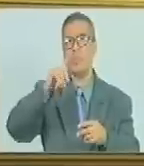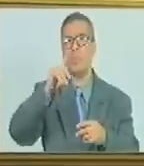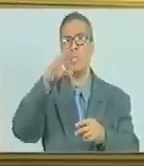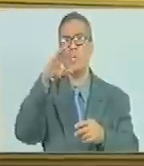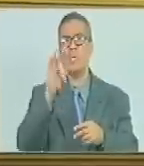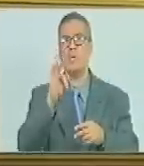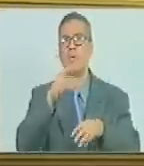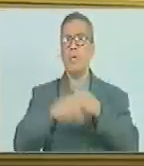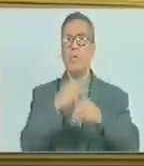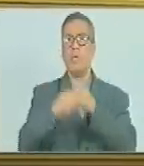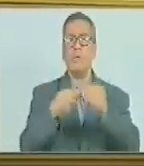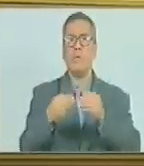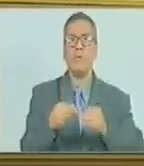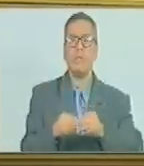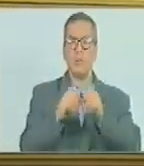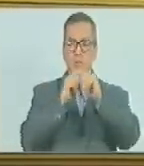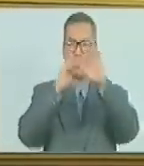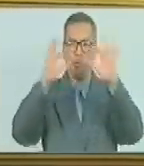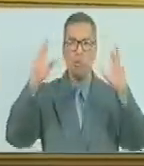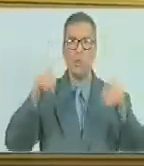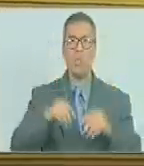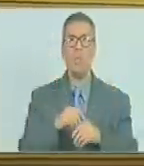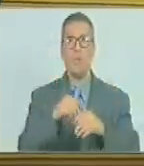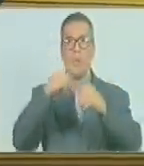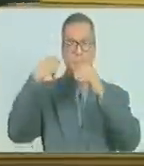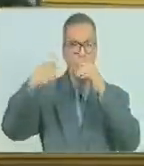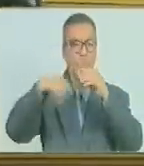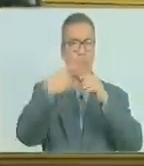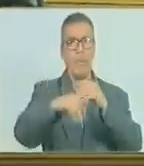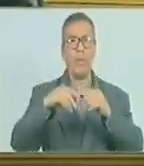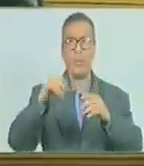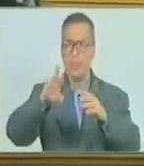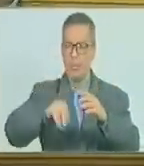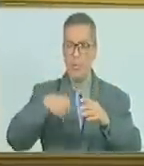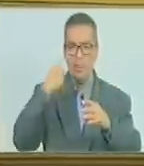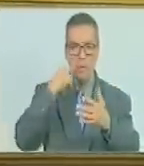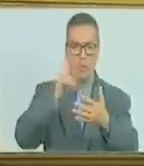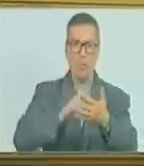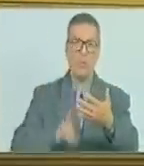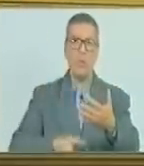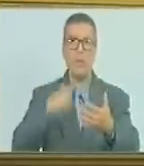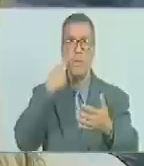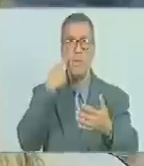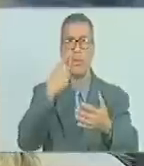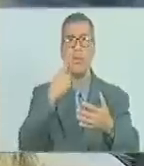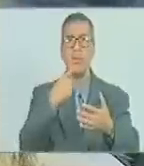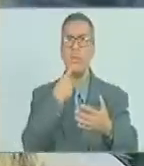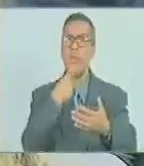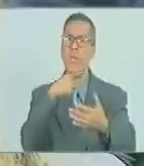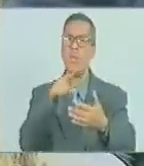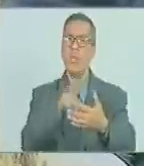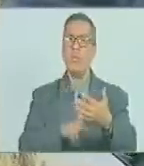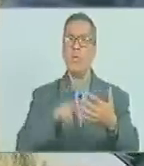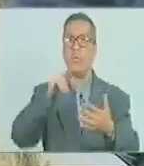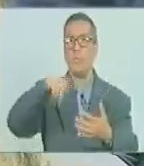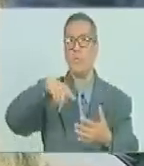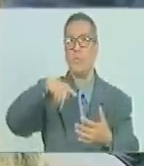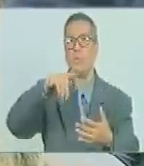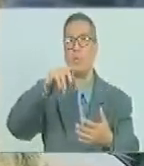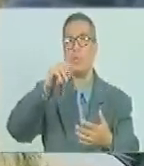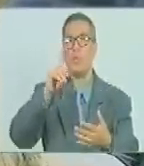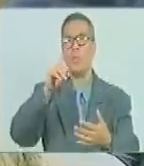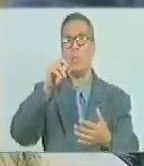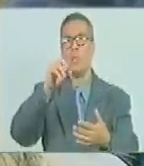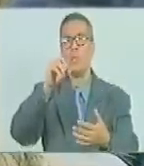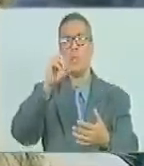que hacer un curso de brujería astral para poder desentrañarlos y poder ver qué dicen esos archivos PDF de unos